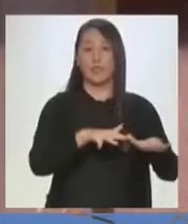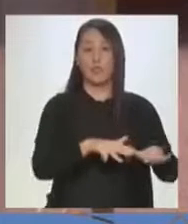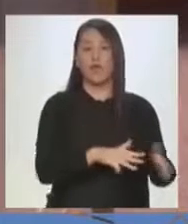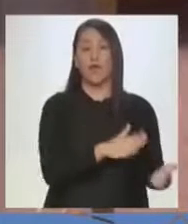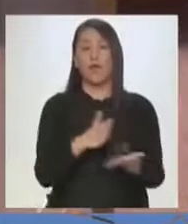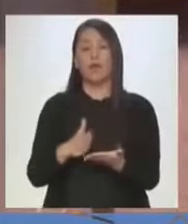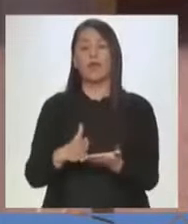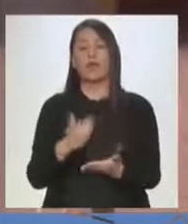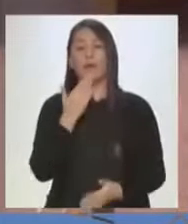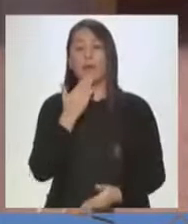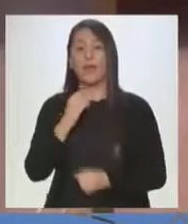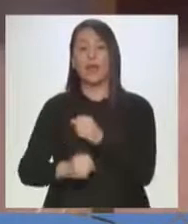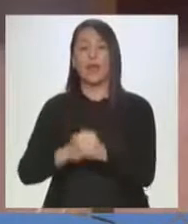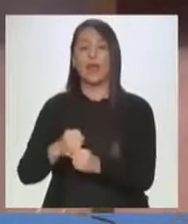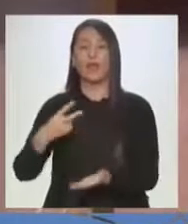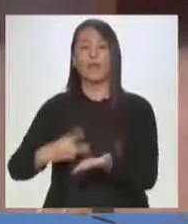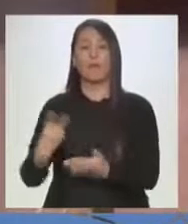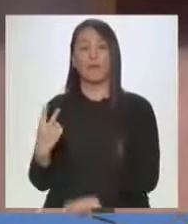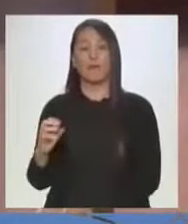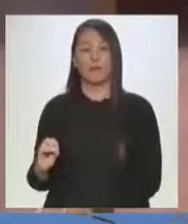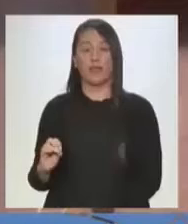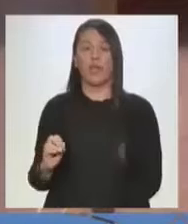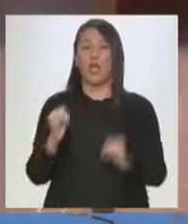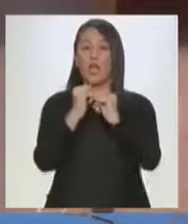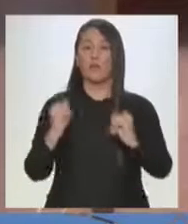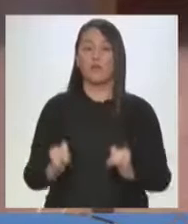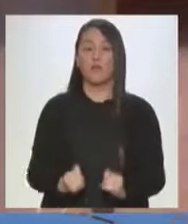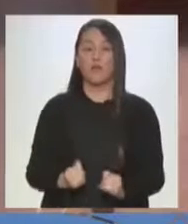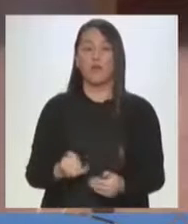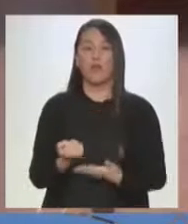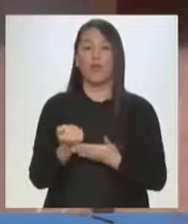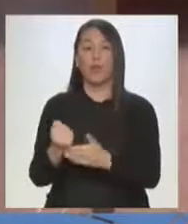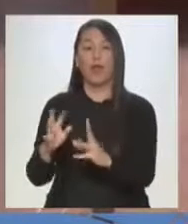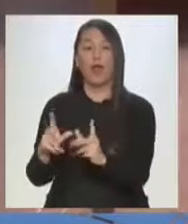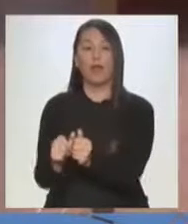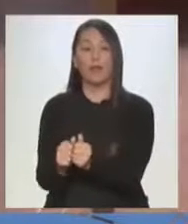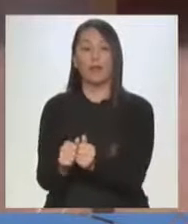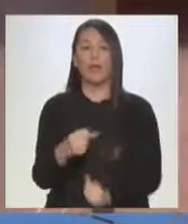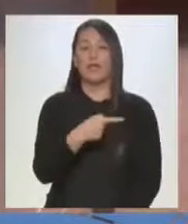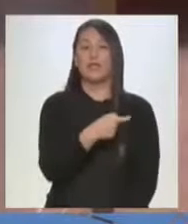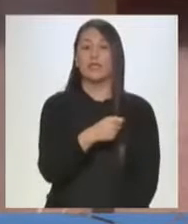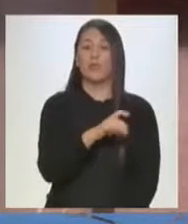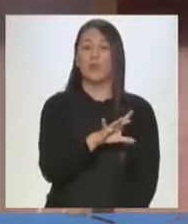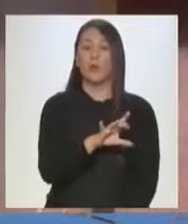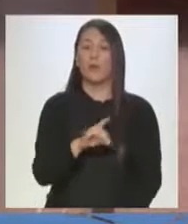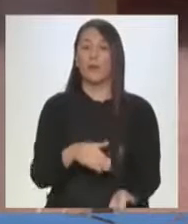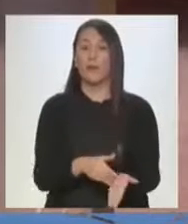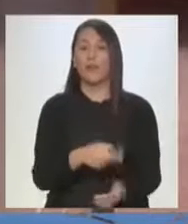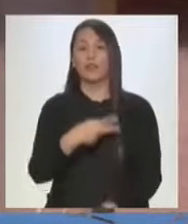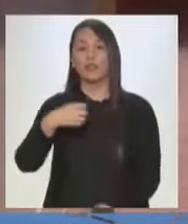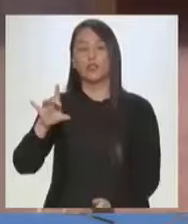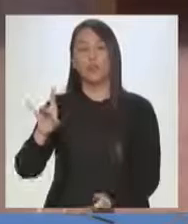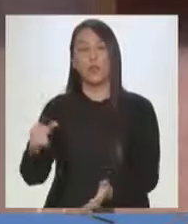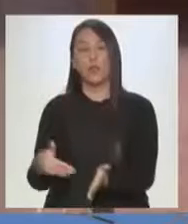respectivamente. En el artículo 7, considera una fórmula de incremento familiar entre 125.000 y 250.000 pesos en